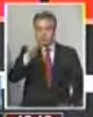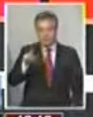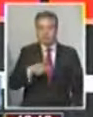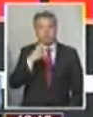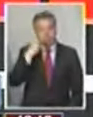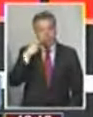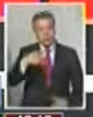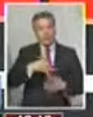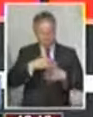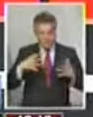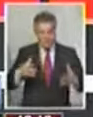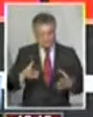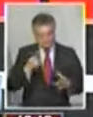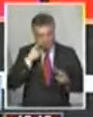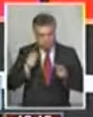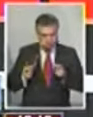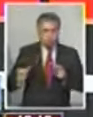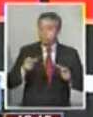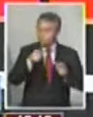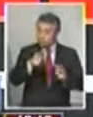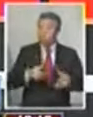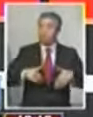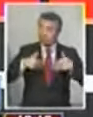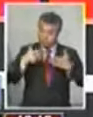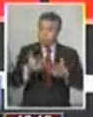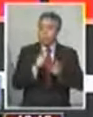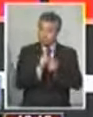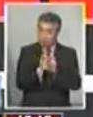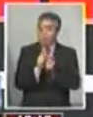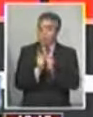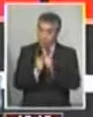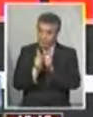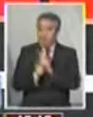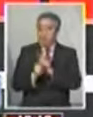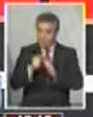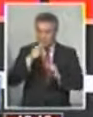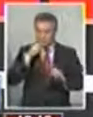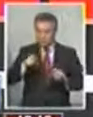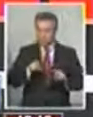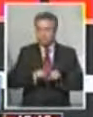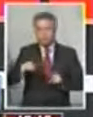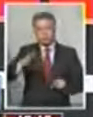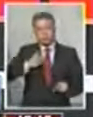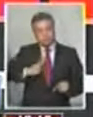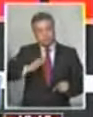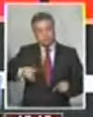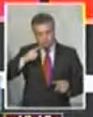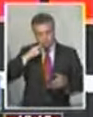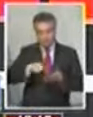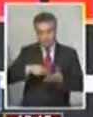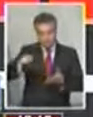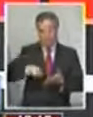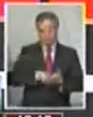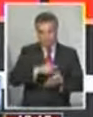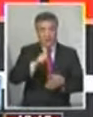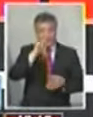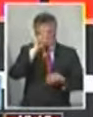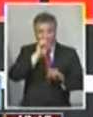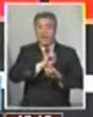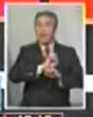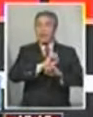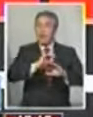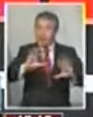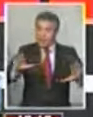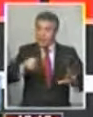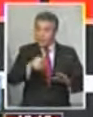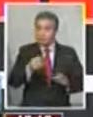Internos. Atribuciones que serán modificadas luego del protocolo de acuerdo firmado este martes y que aclara, entre otras cosas, que serán